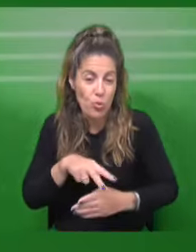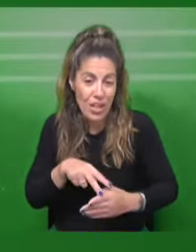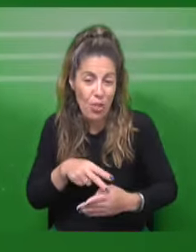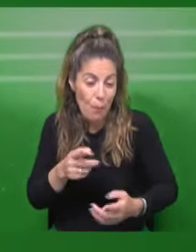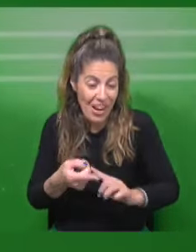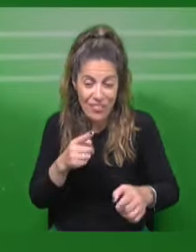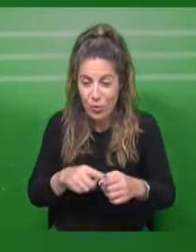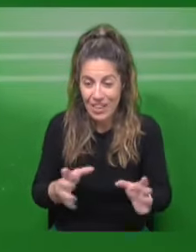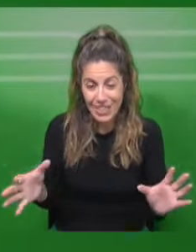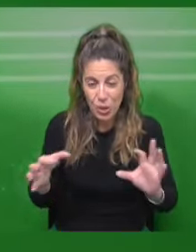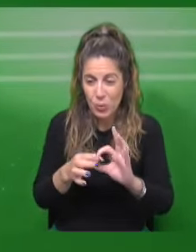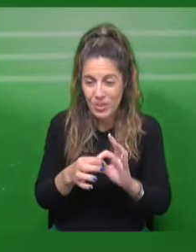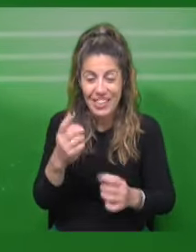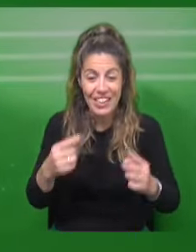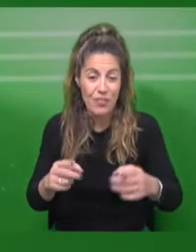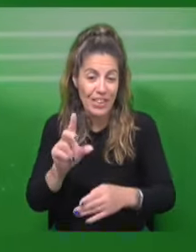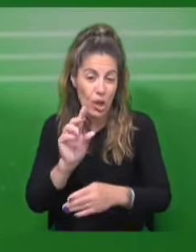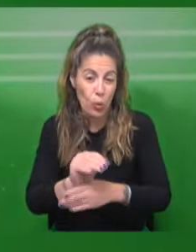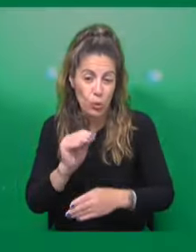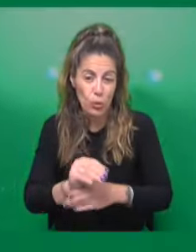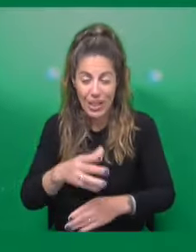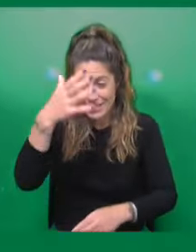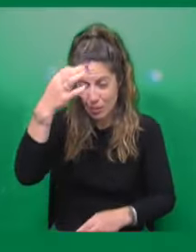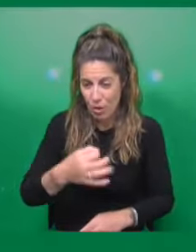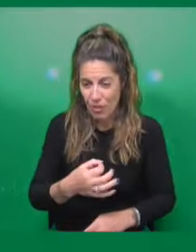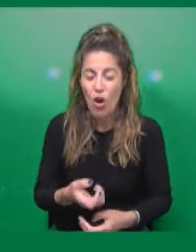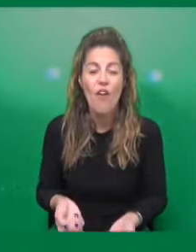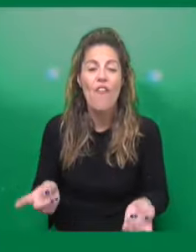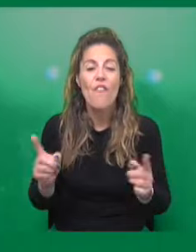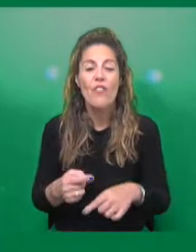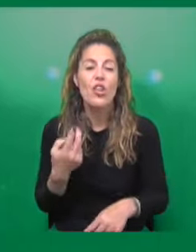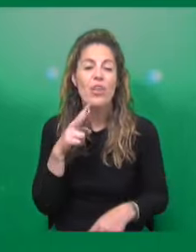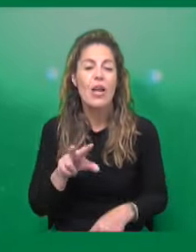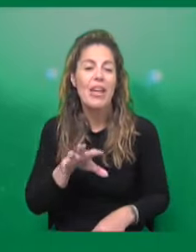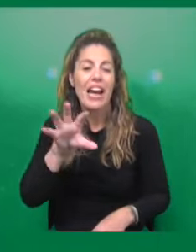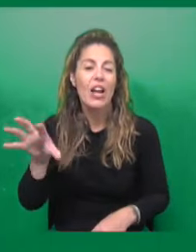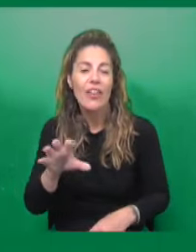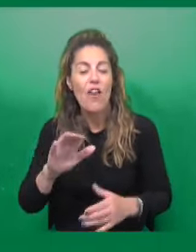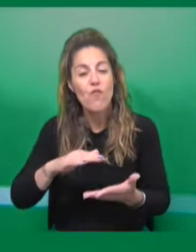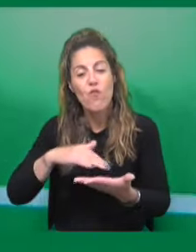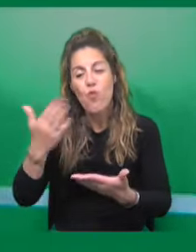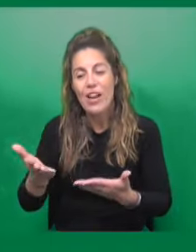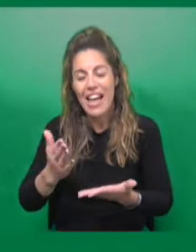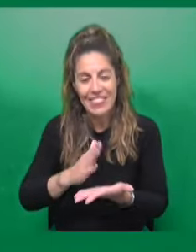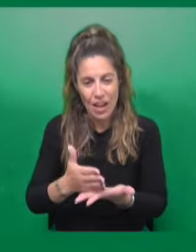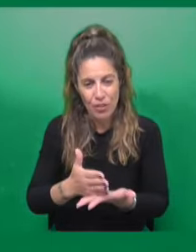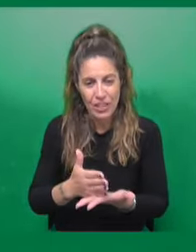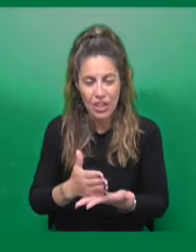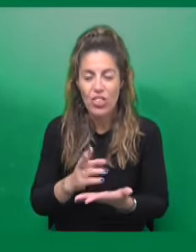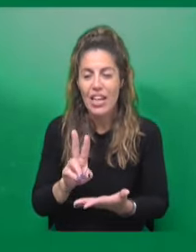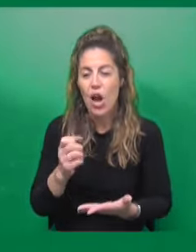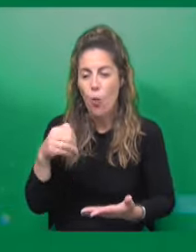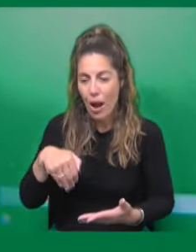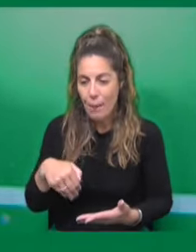vincularse entre culturas y pueblos eh volviendo un poco a lo que es esa mirada regional transf Isa que mencionabas de la de la UAM en la UAM han